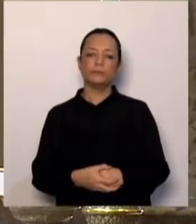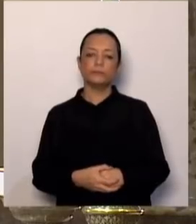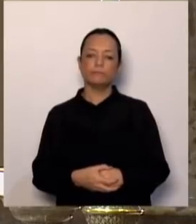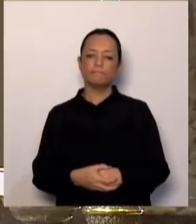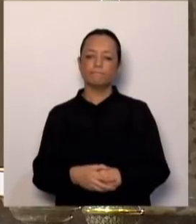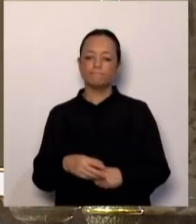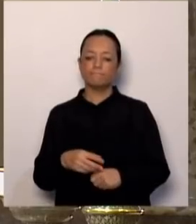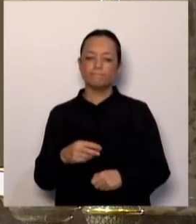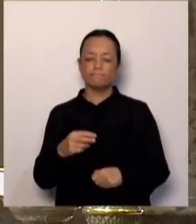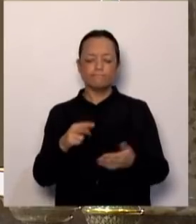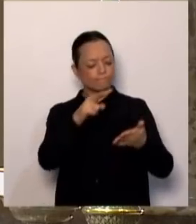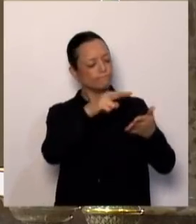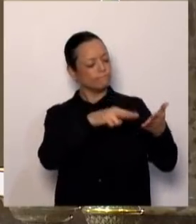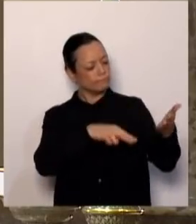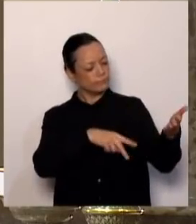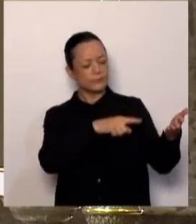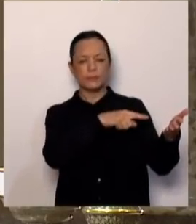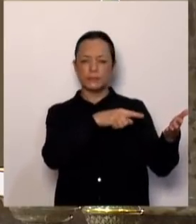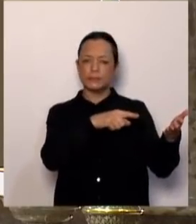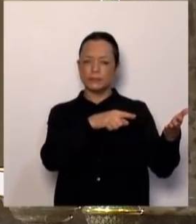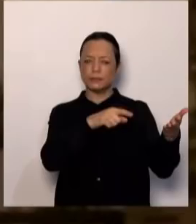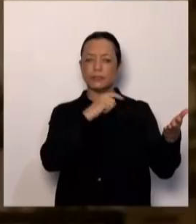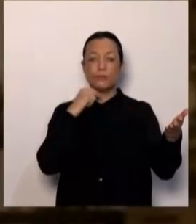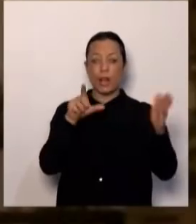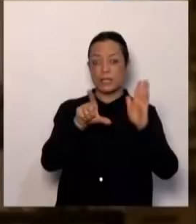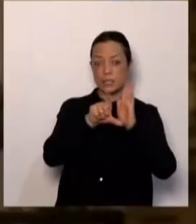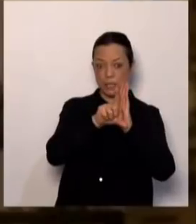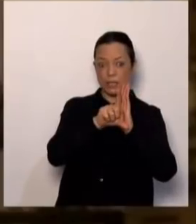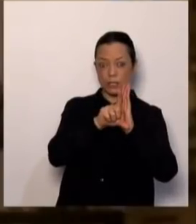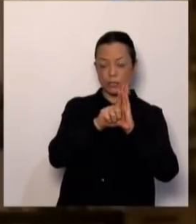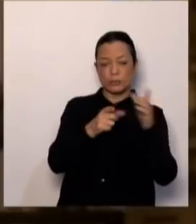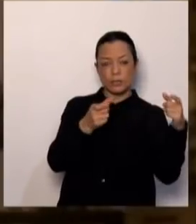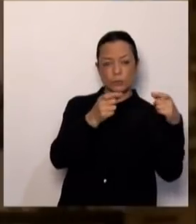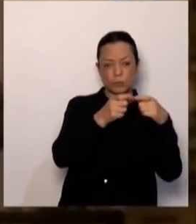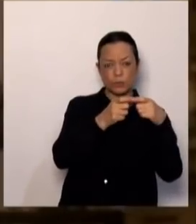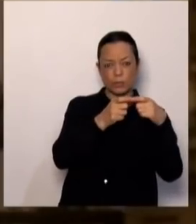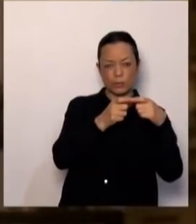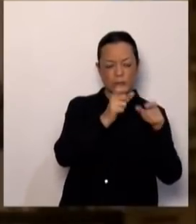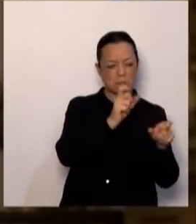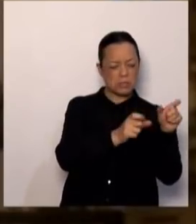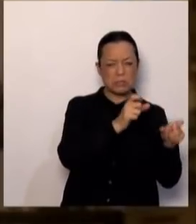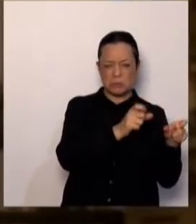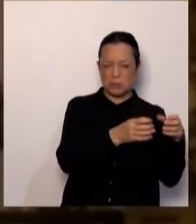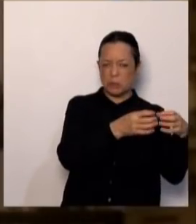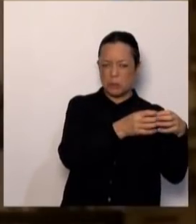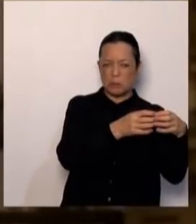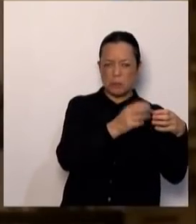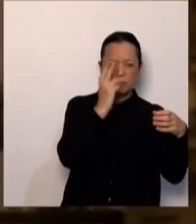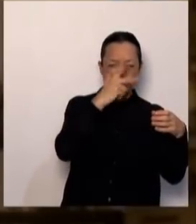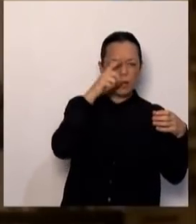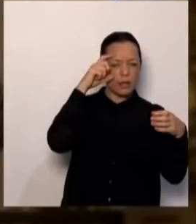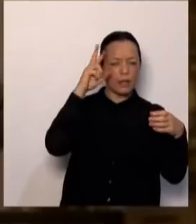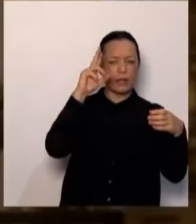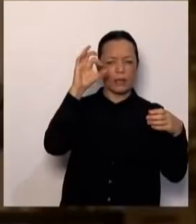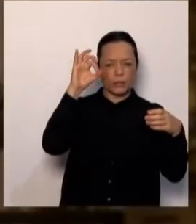Fíjense que los fariseos se reunieron con los herodianos. No se podían ver en la